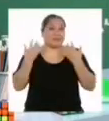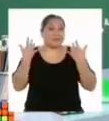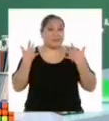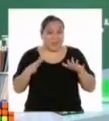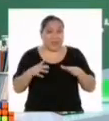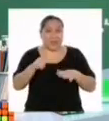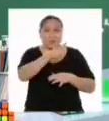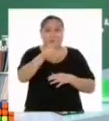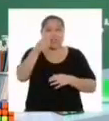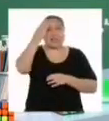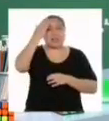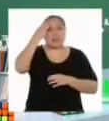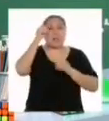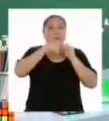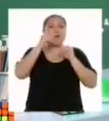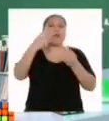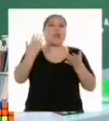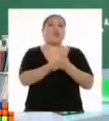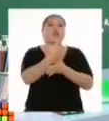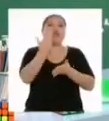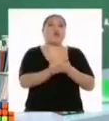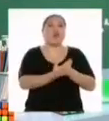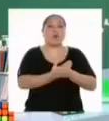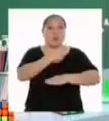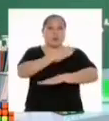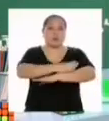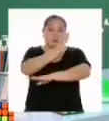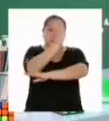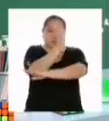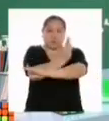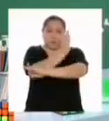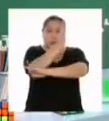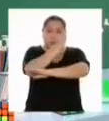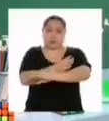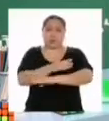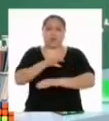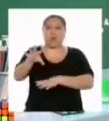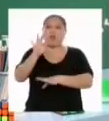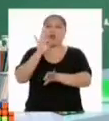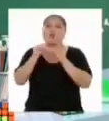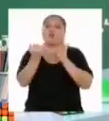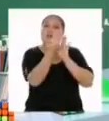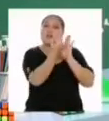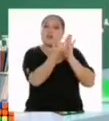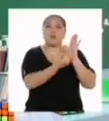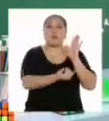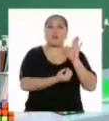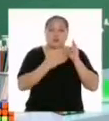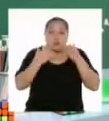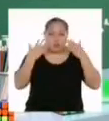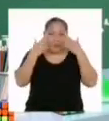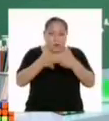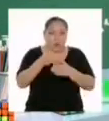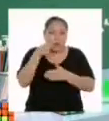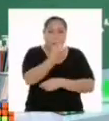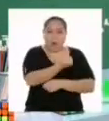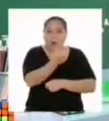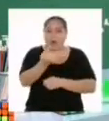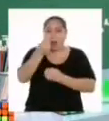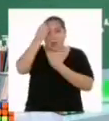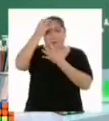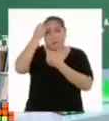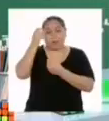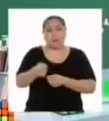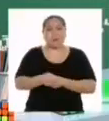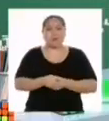Ahora que ya saben proponer nuevas tablas de doble entrada y seleccionar los gráficos adecuados para cada tipo de datos, realicen